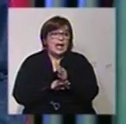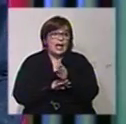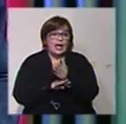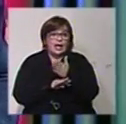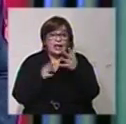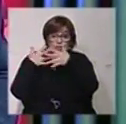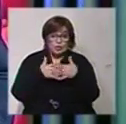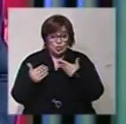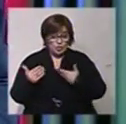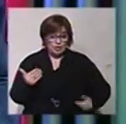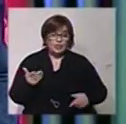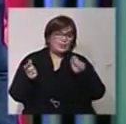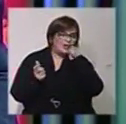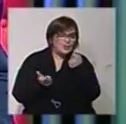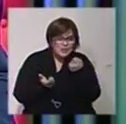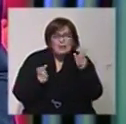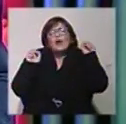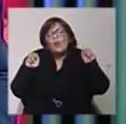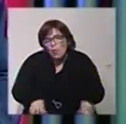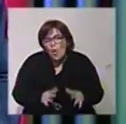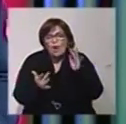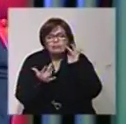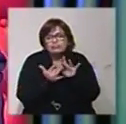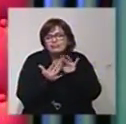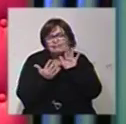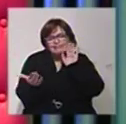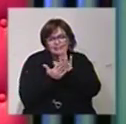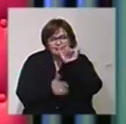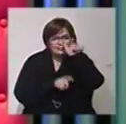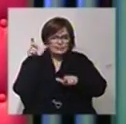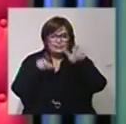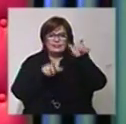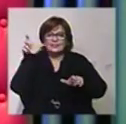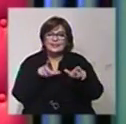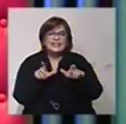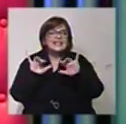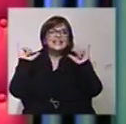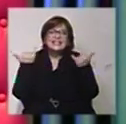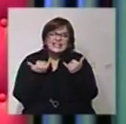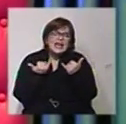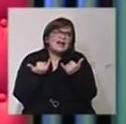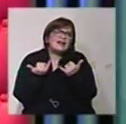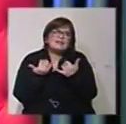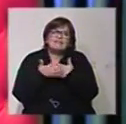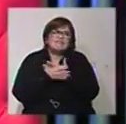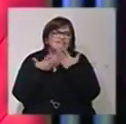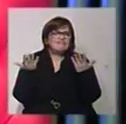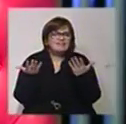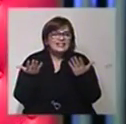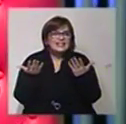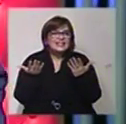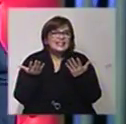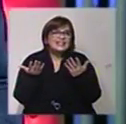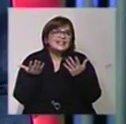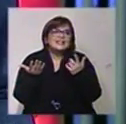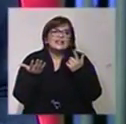le gustaba ir a lo popular. O sea, le gustaba el contacto cara a cara con la gente. Y ya había perdido, digamos, el horizonte de